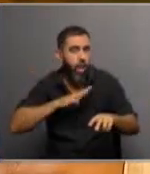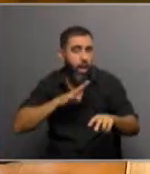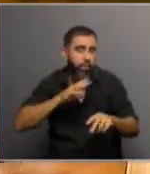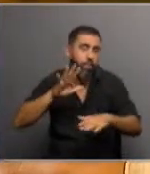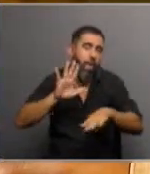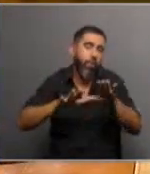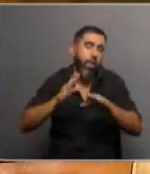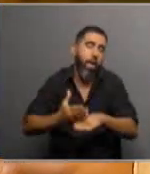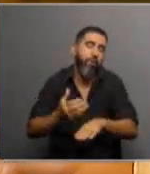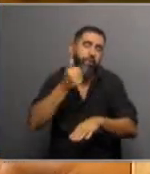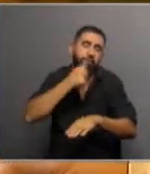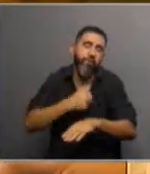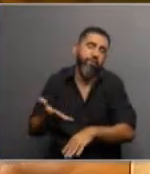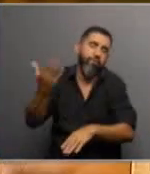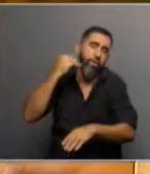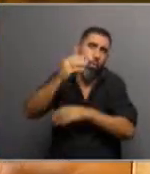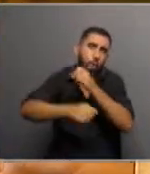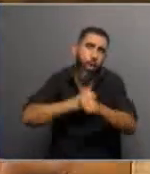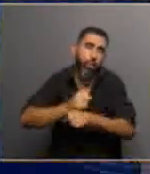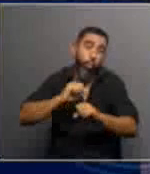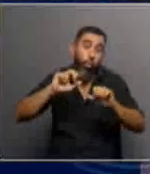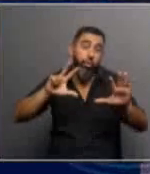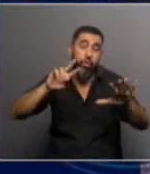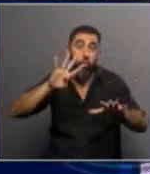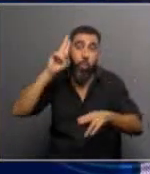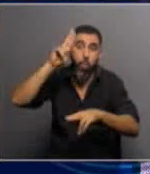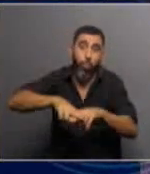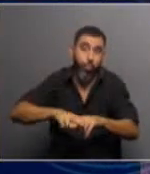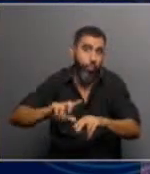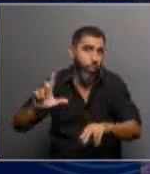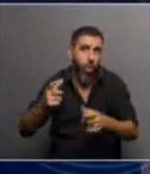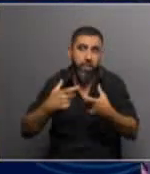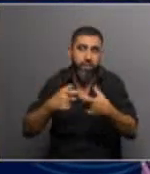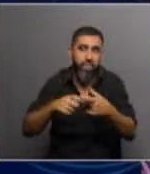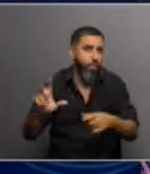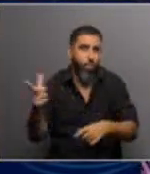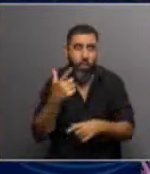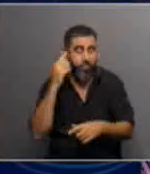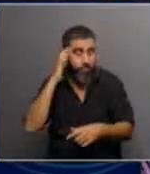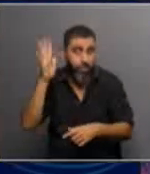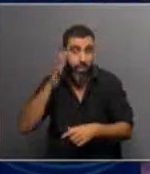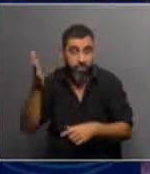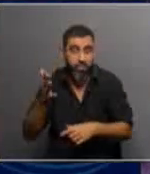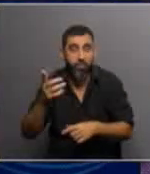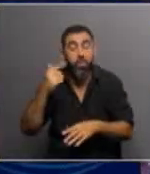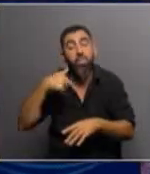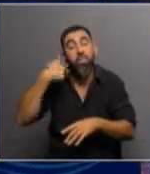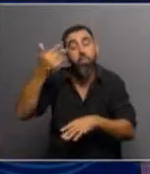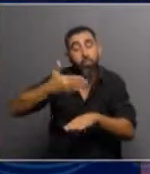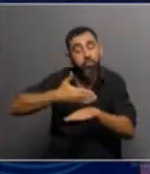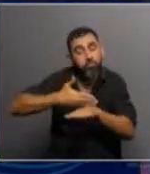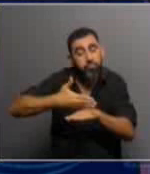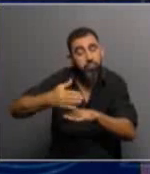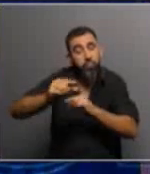eran de otra época del año 89 falleció el no existían los cds para que se hagan una idea y entonces a lo largo del tiempo hemos tratado de